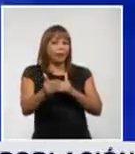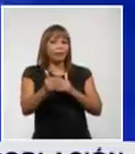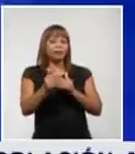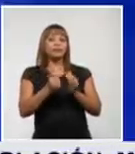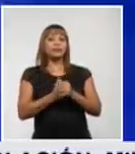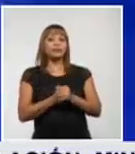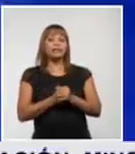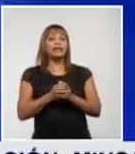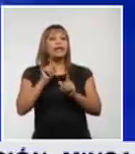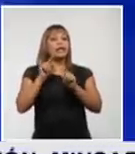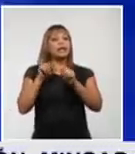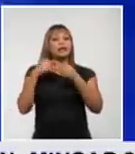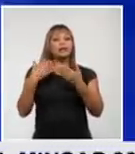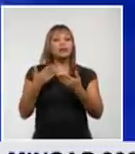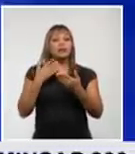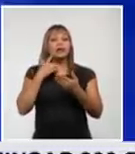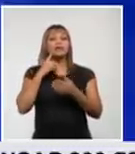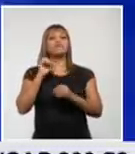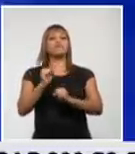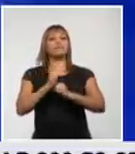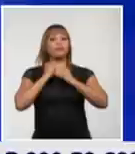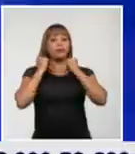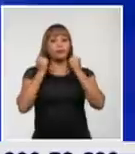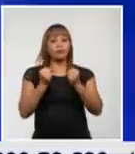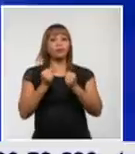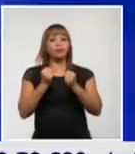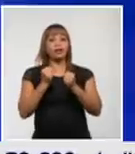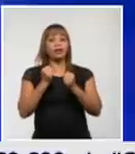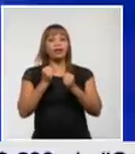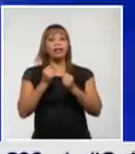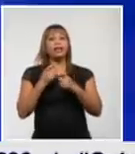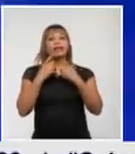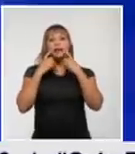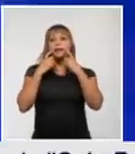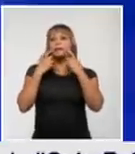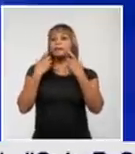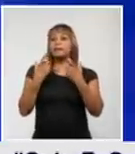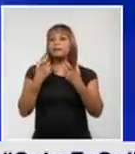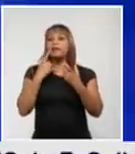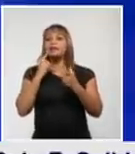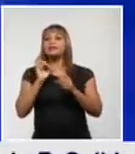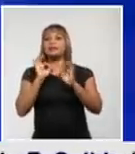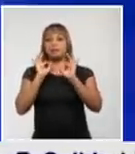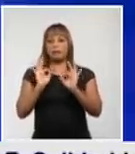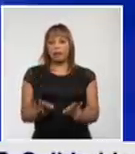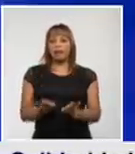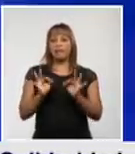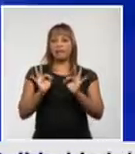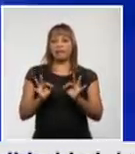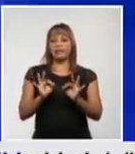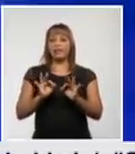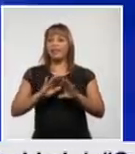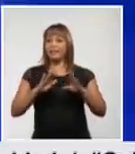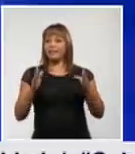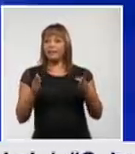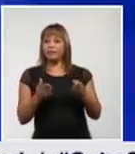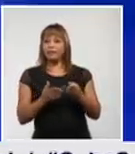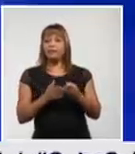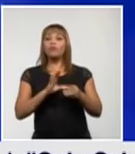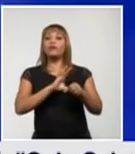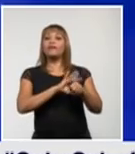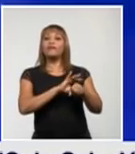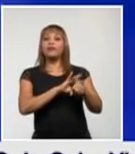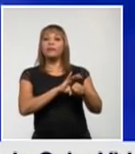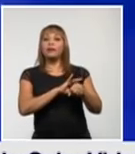lo que refuerza la importancia y la realidad de que es una enfermedad que